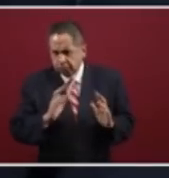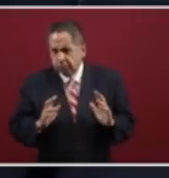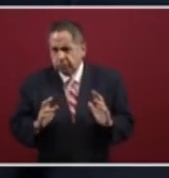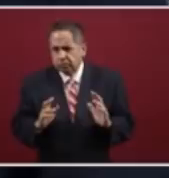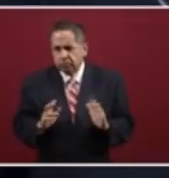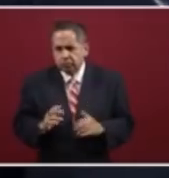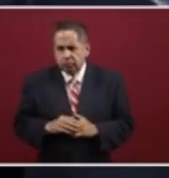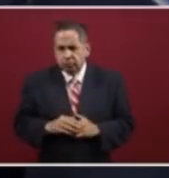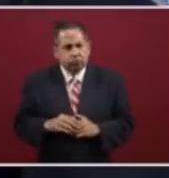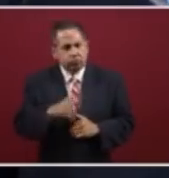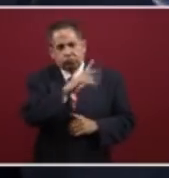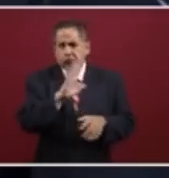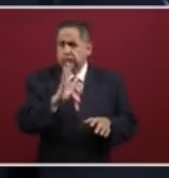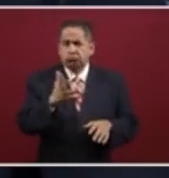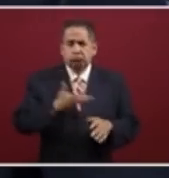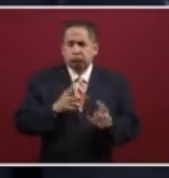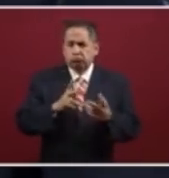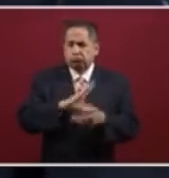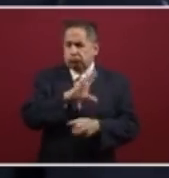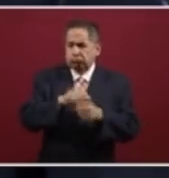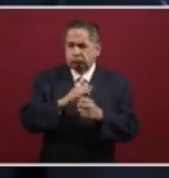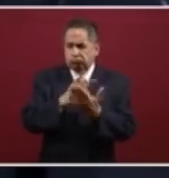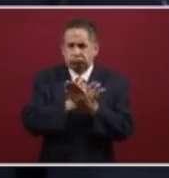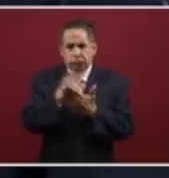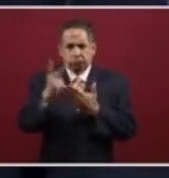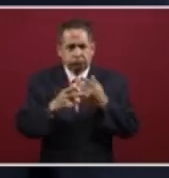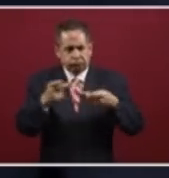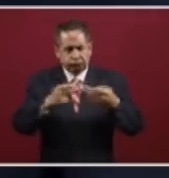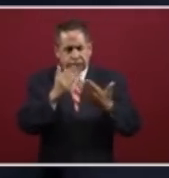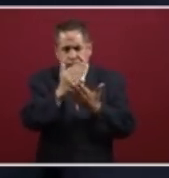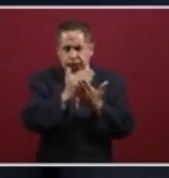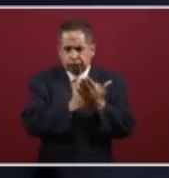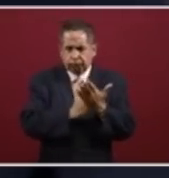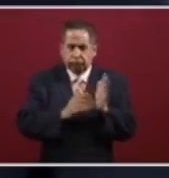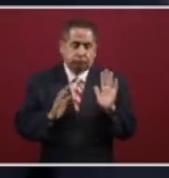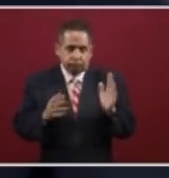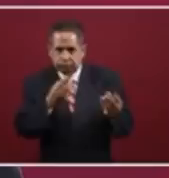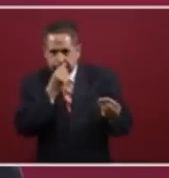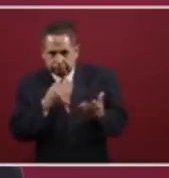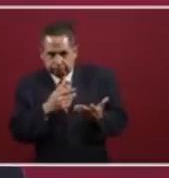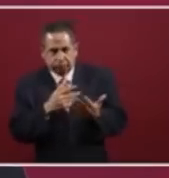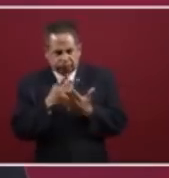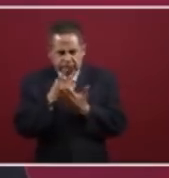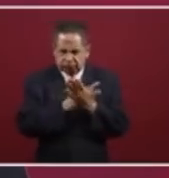y tenían ellos ya tengo información